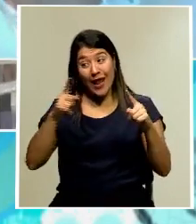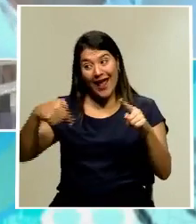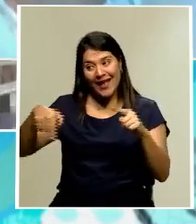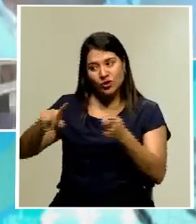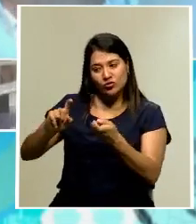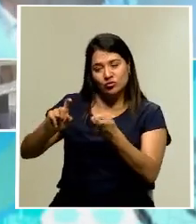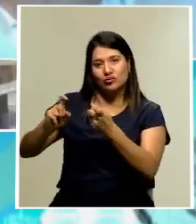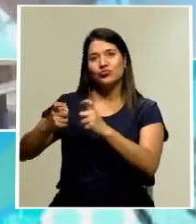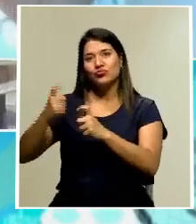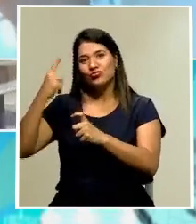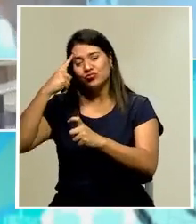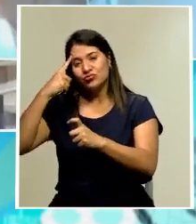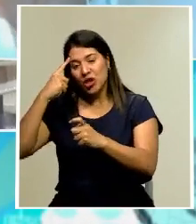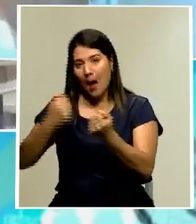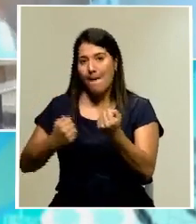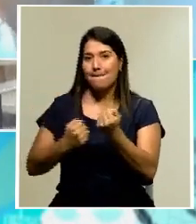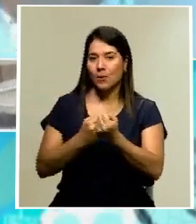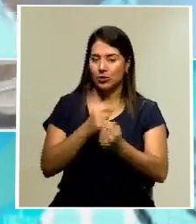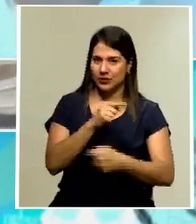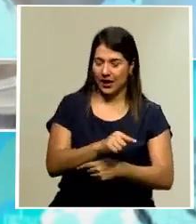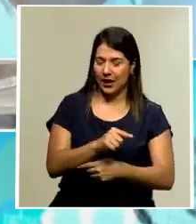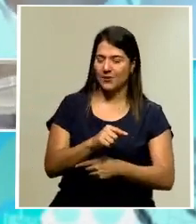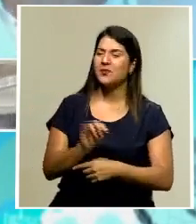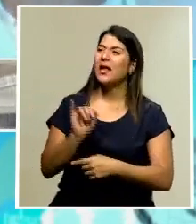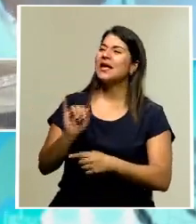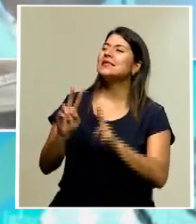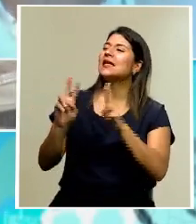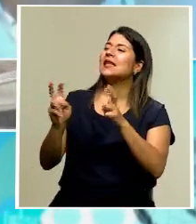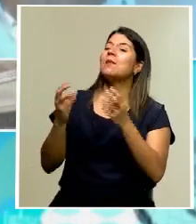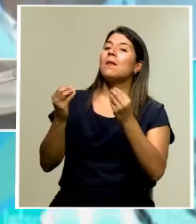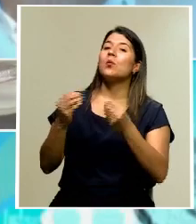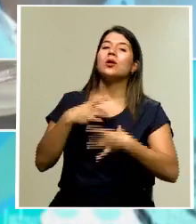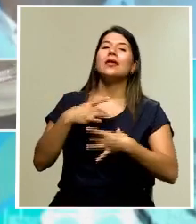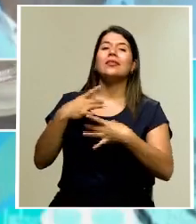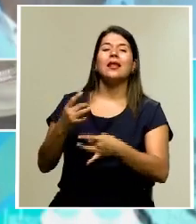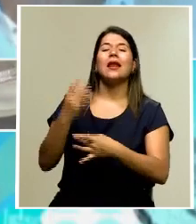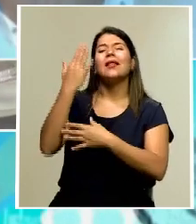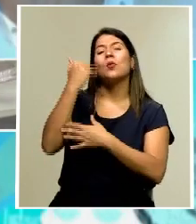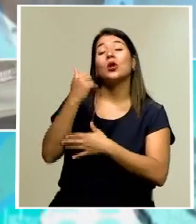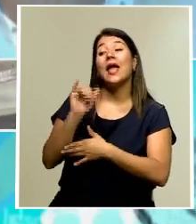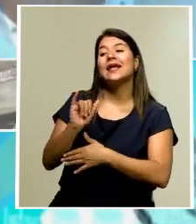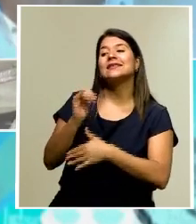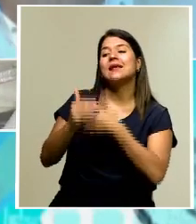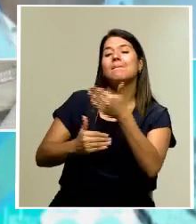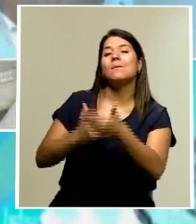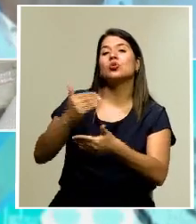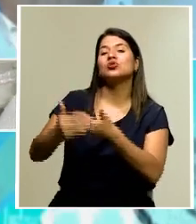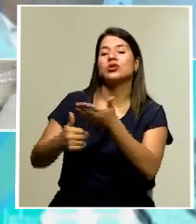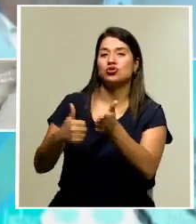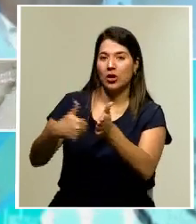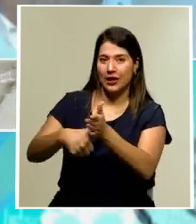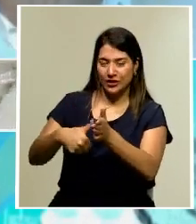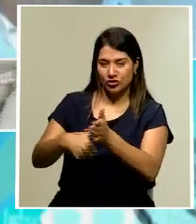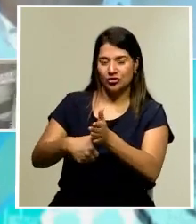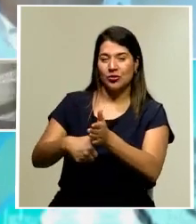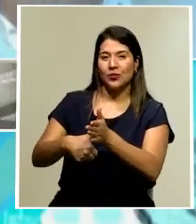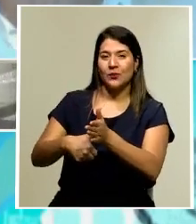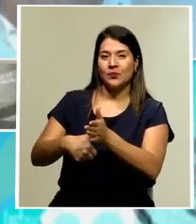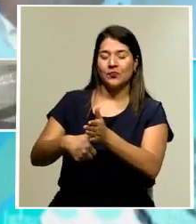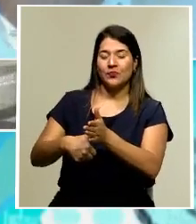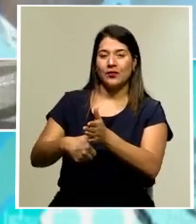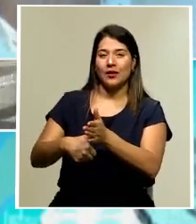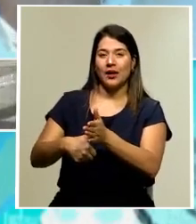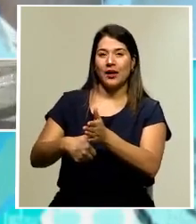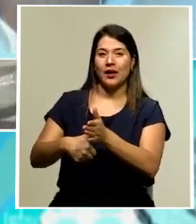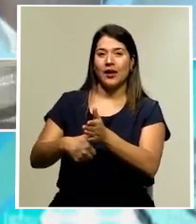Ernesto, esto es un tema muy interesante porque esta elección particularmente reviste de un elemento, digamos, que